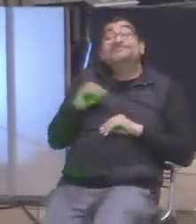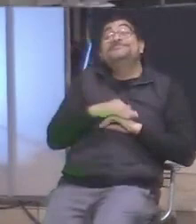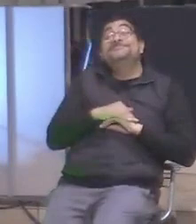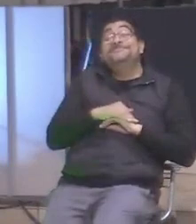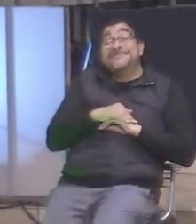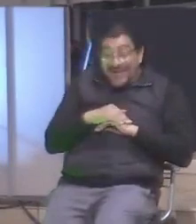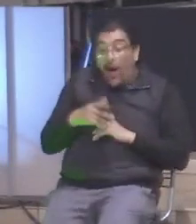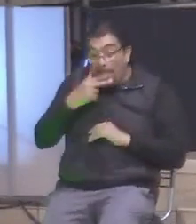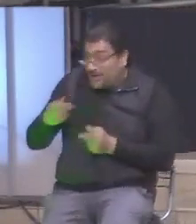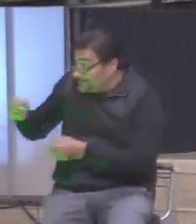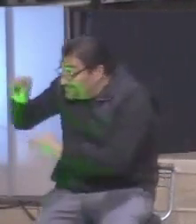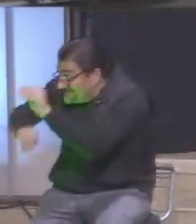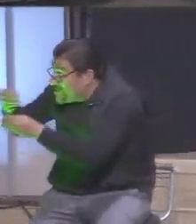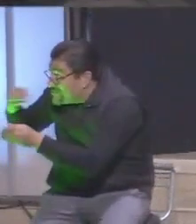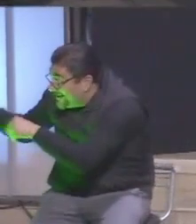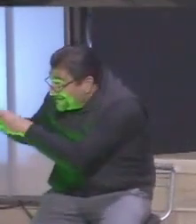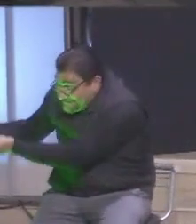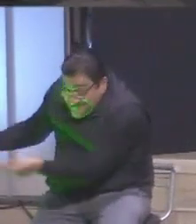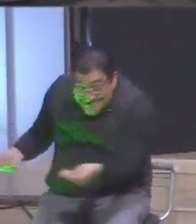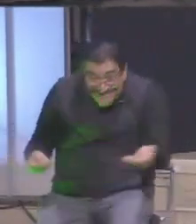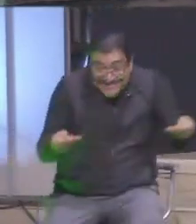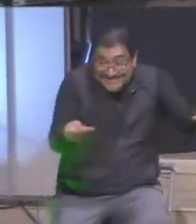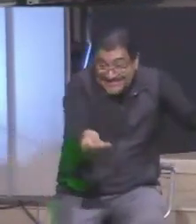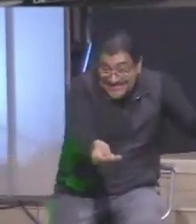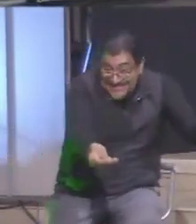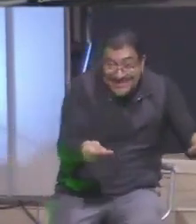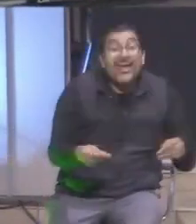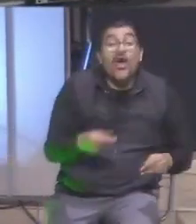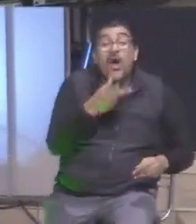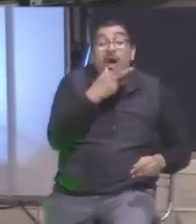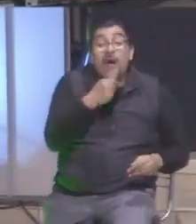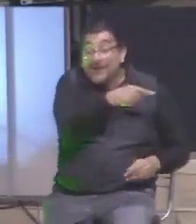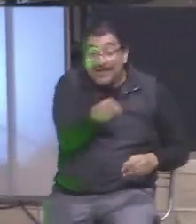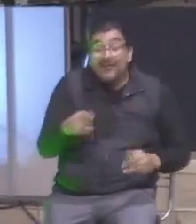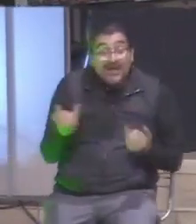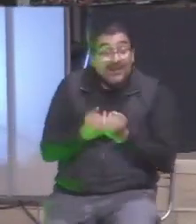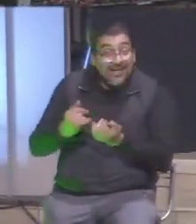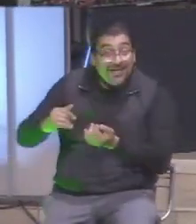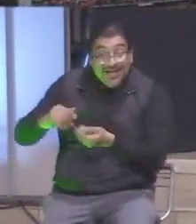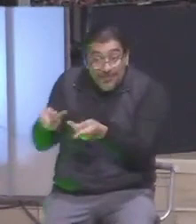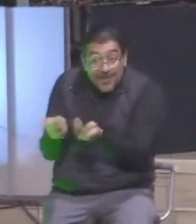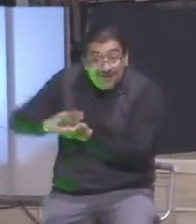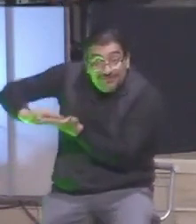cama varones lavar trastes amén